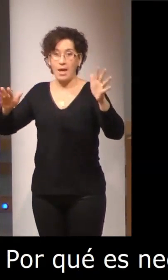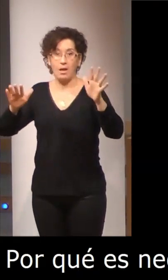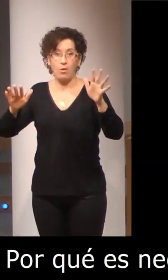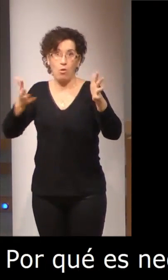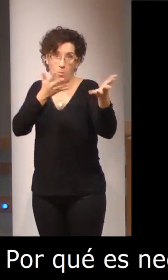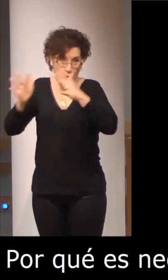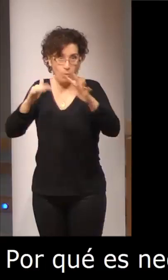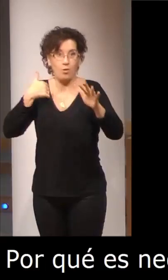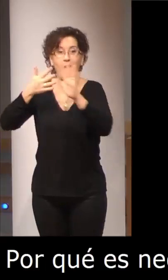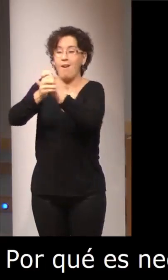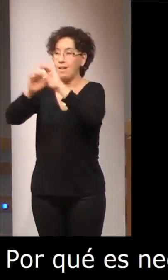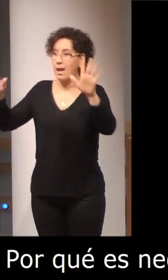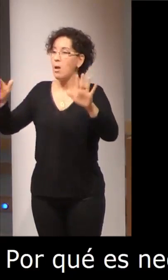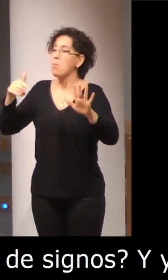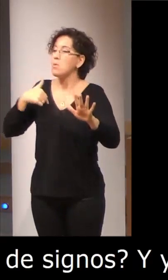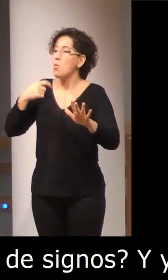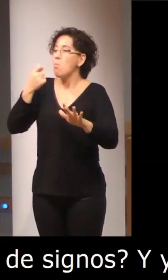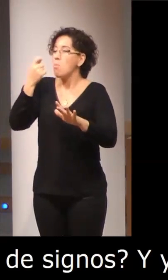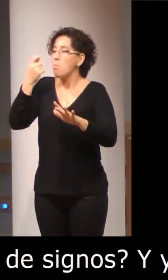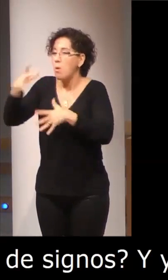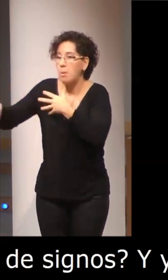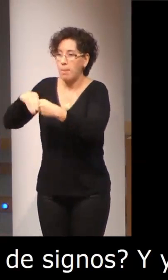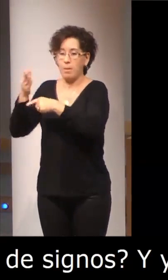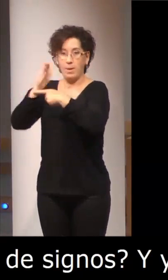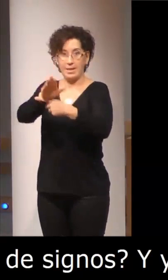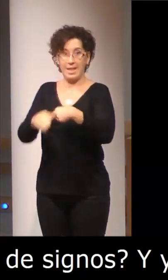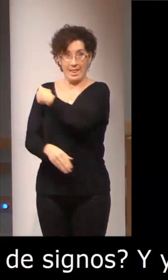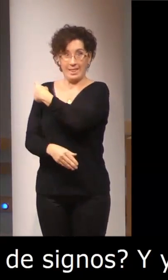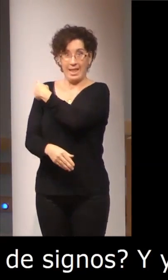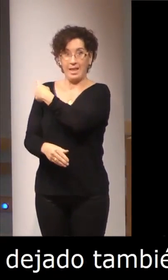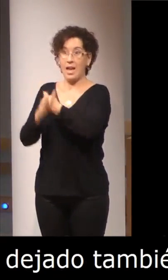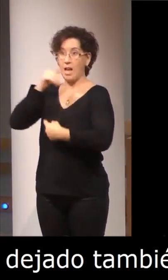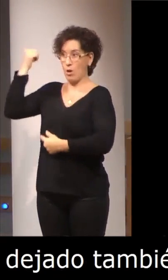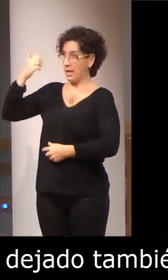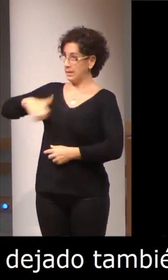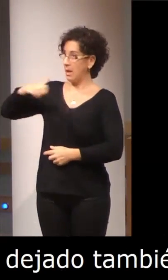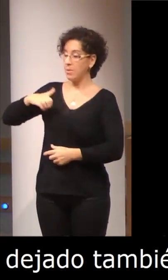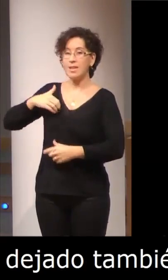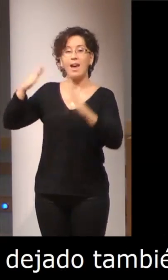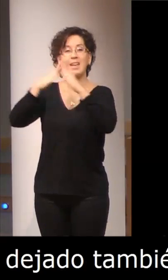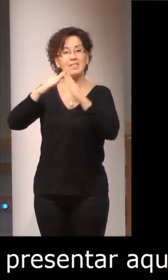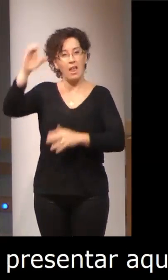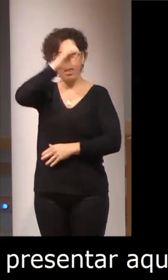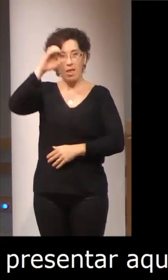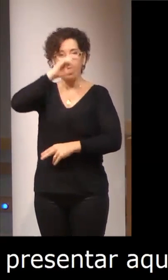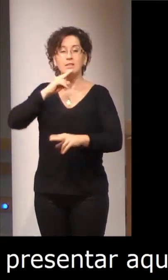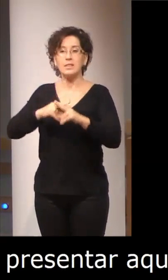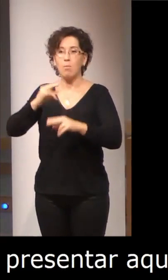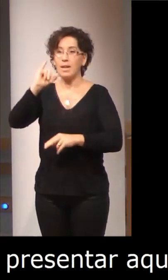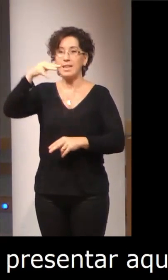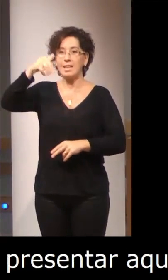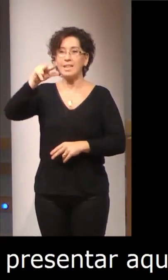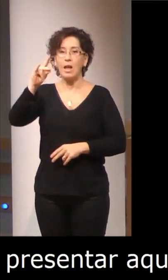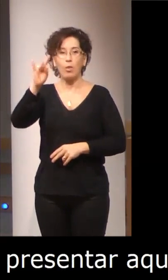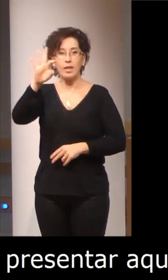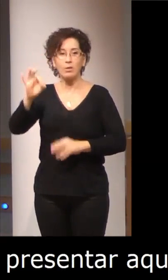lo han dejado también bastante claro, pero yo voy a presentar aquí esta exposición que está ahora mismo en Sevilla, en la Casa de las Ciencias, se llama Inaudito, y habla